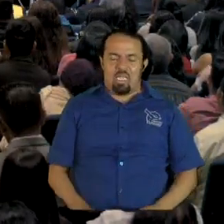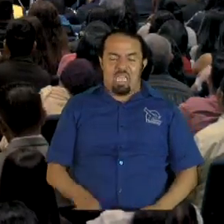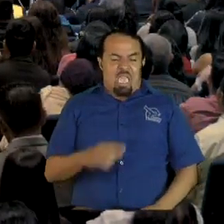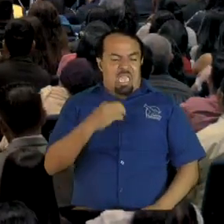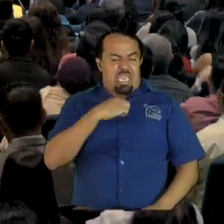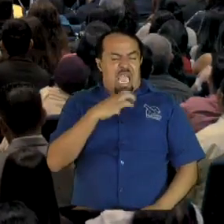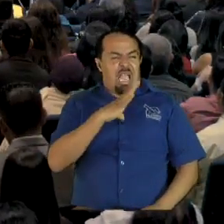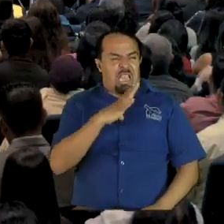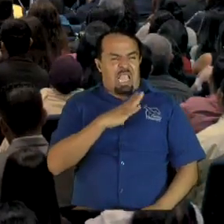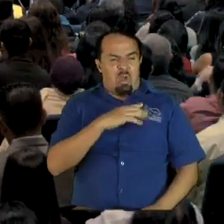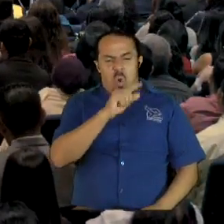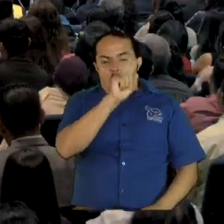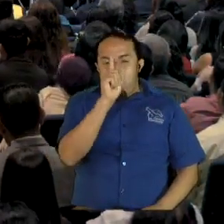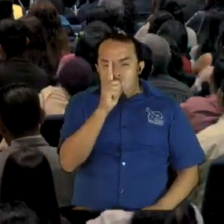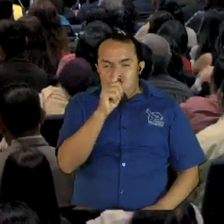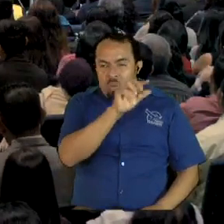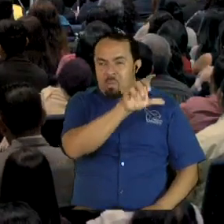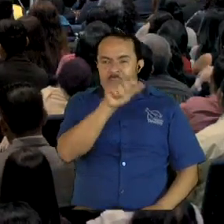mes.